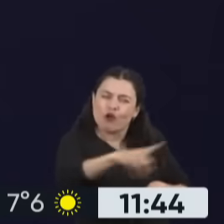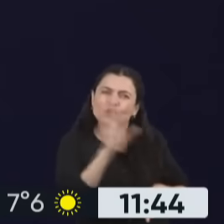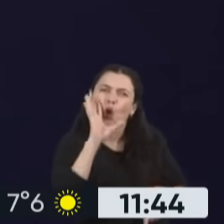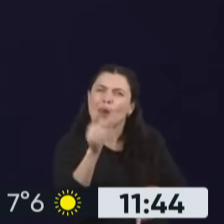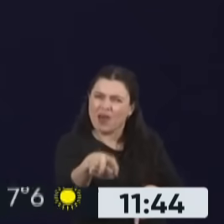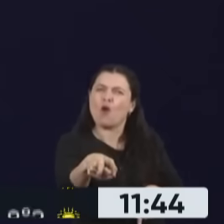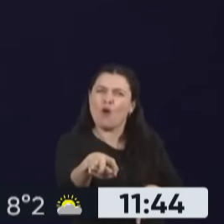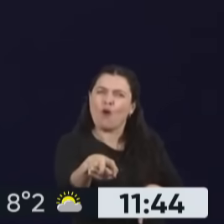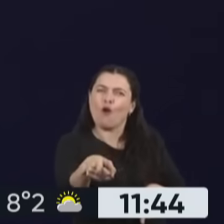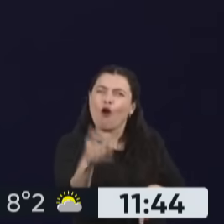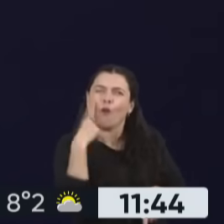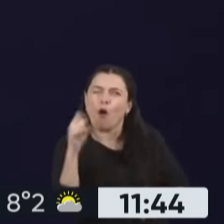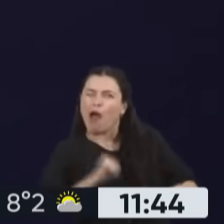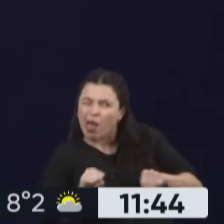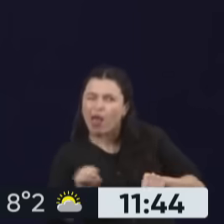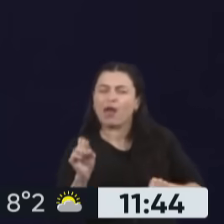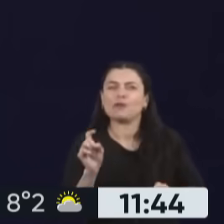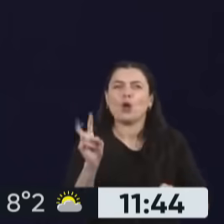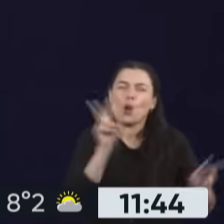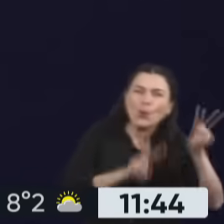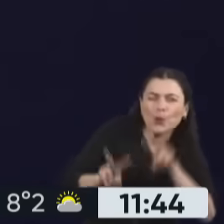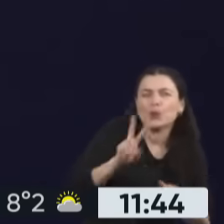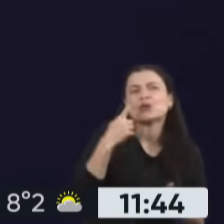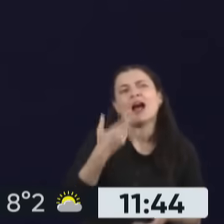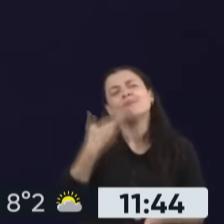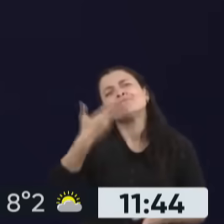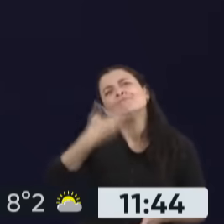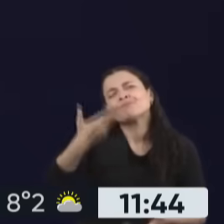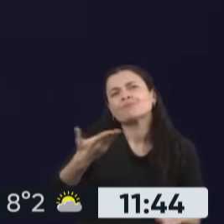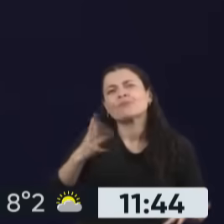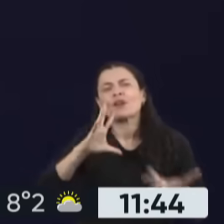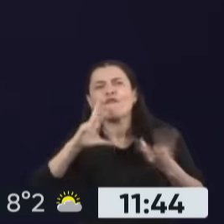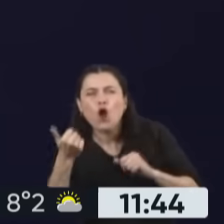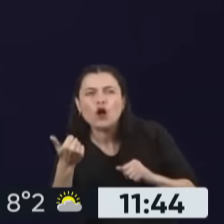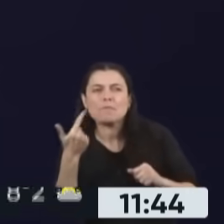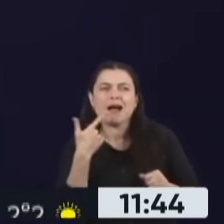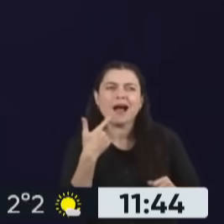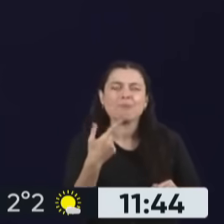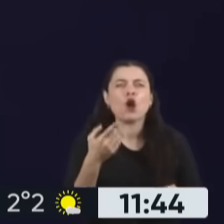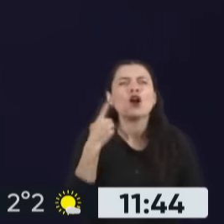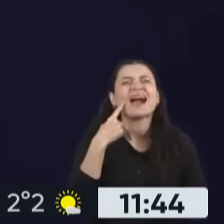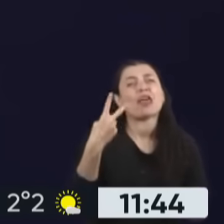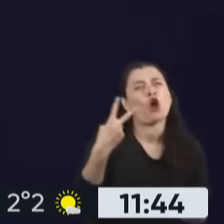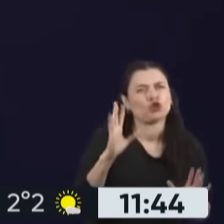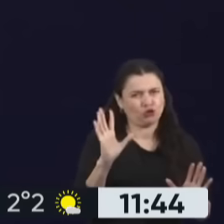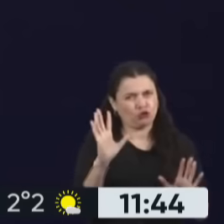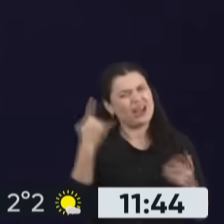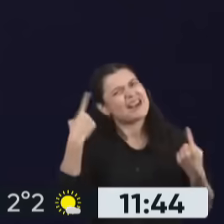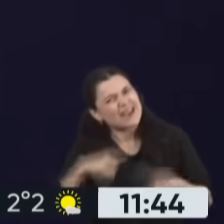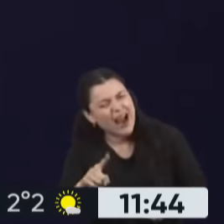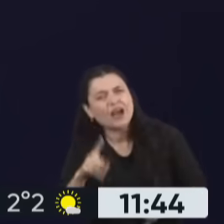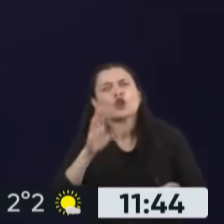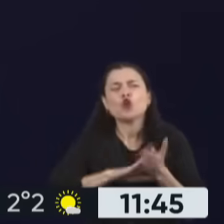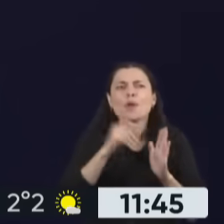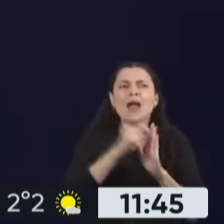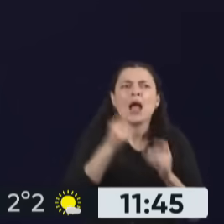maliciosamente salieron a explicar de una manera perversa esta suba marginal en